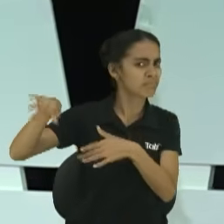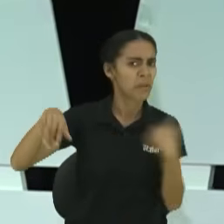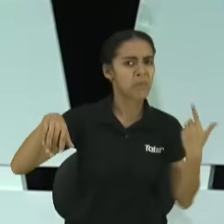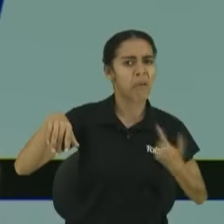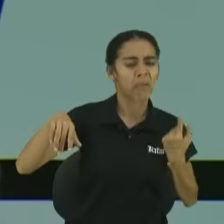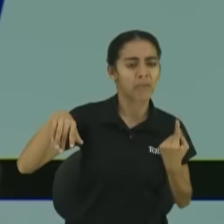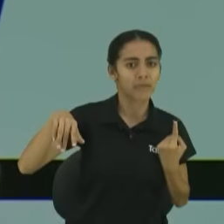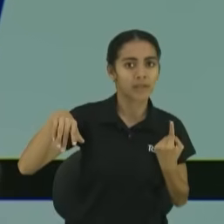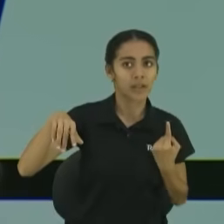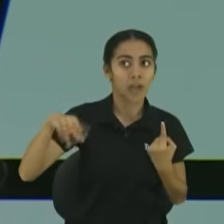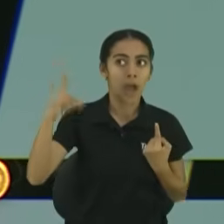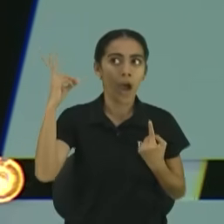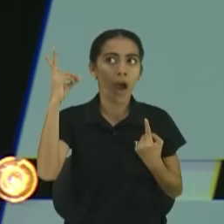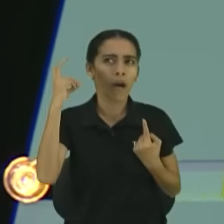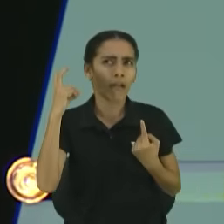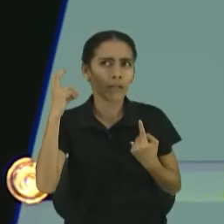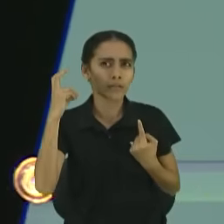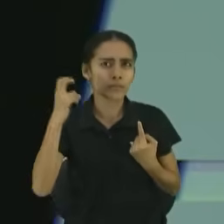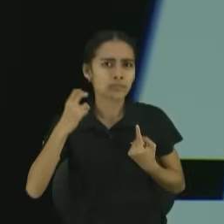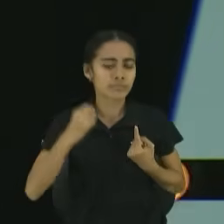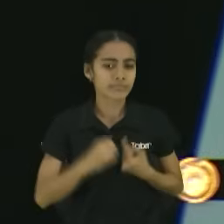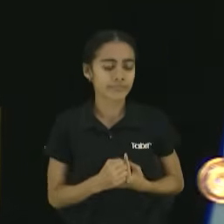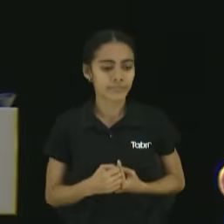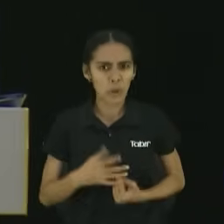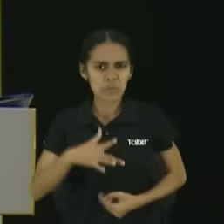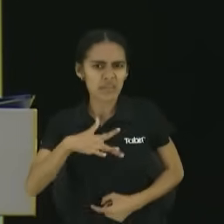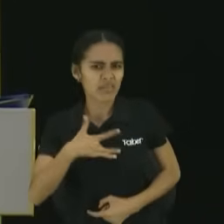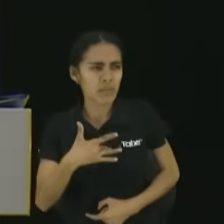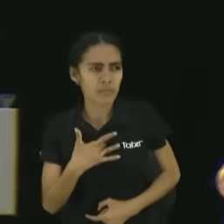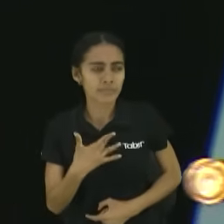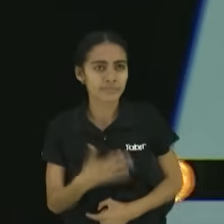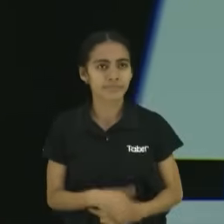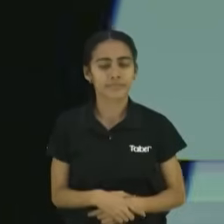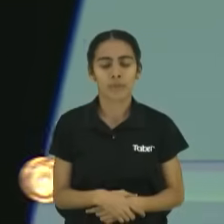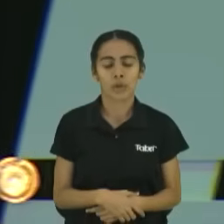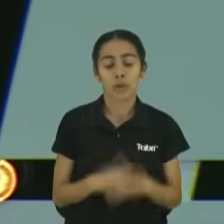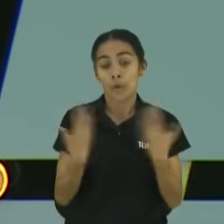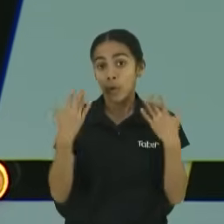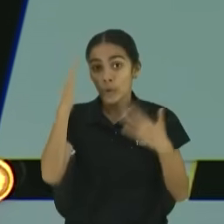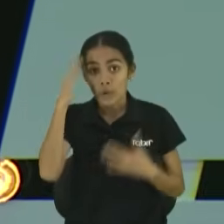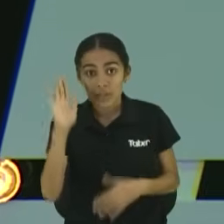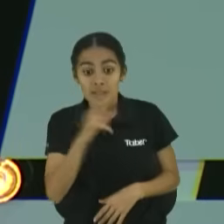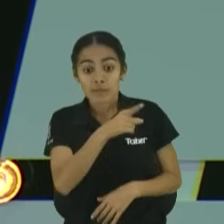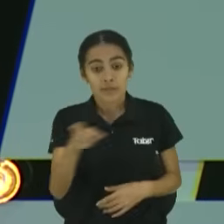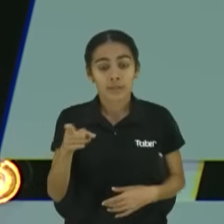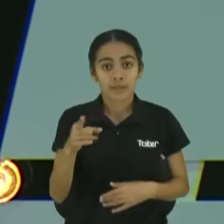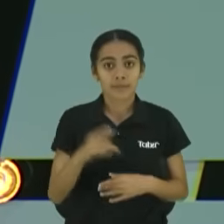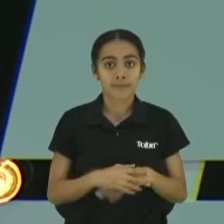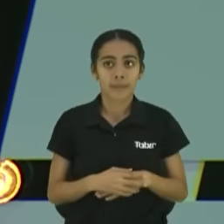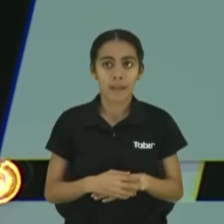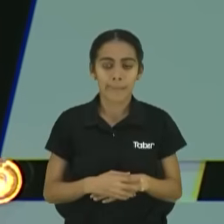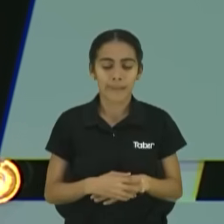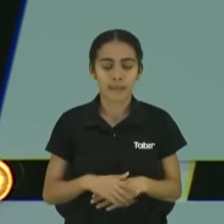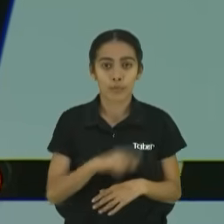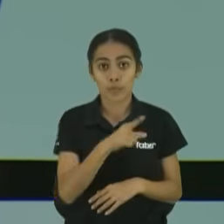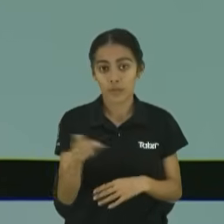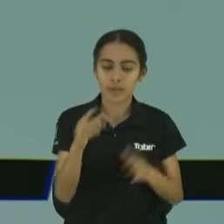Oímos esa voz. Miren, yo no sé si a usted le sucede. ¿Cuántos de los que están aquí alguna vez cuando duermen sueñan?